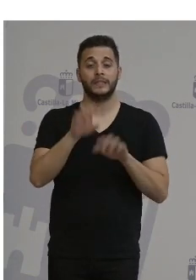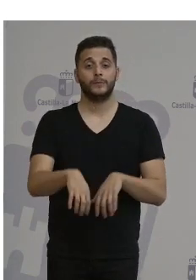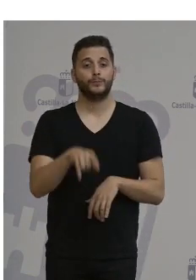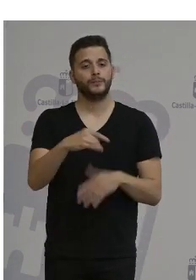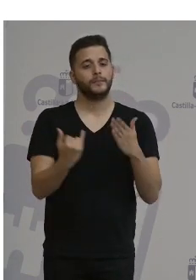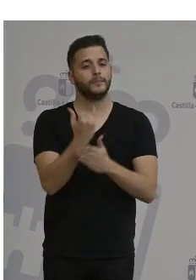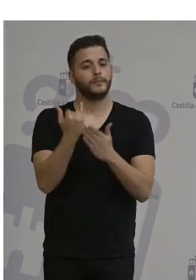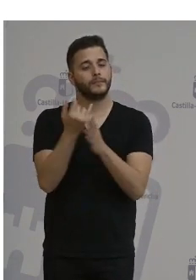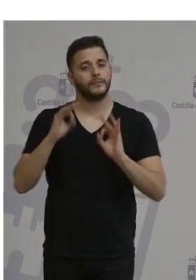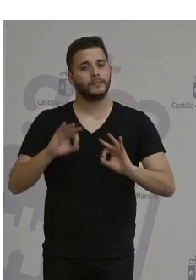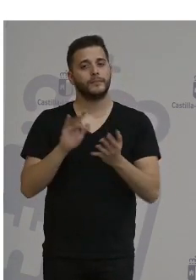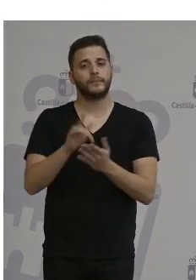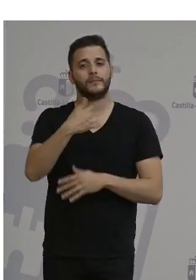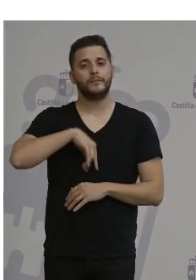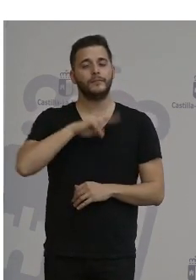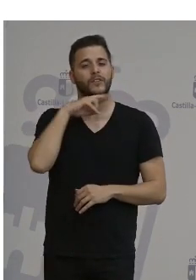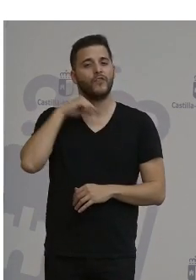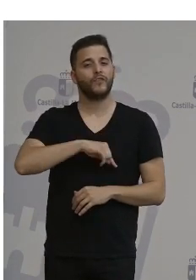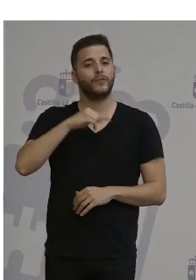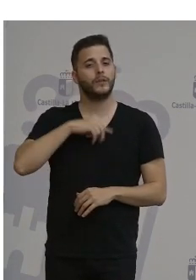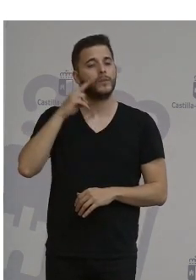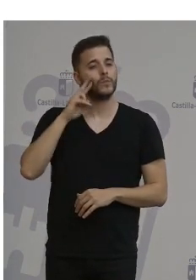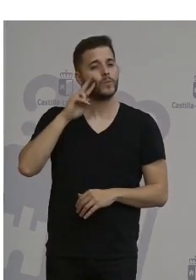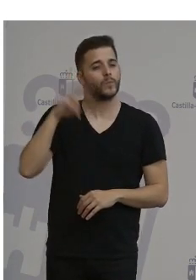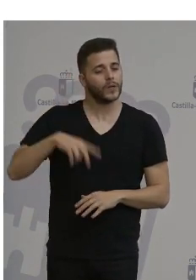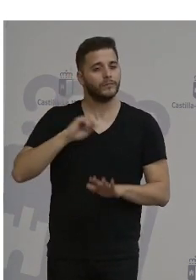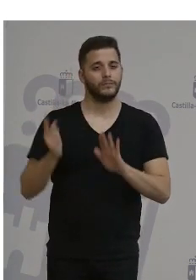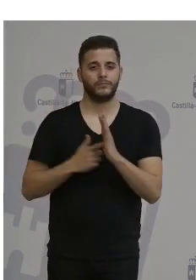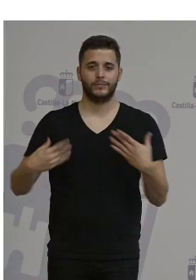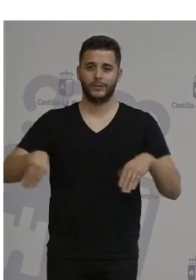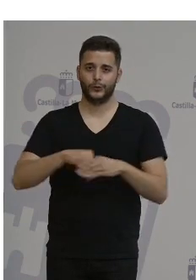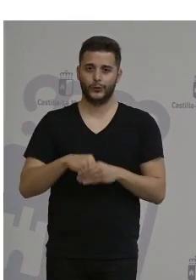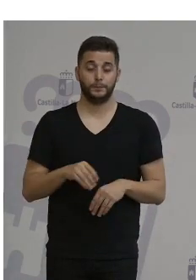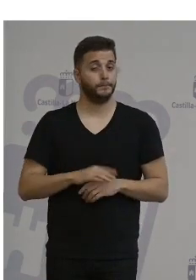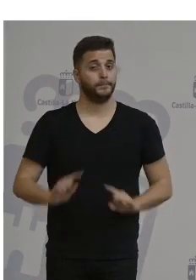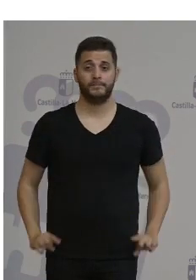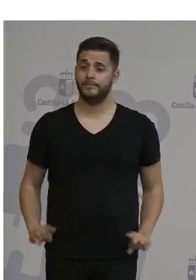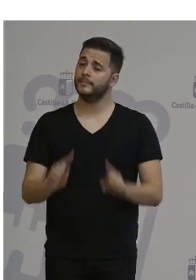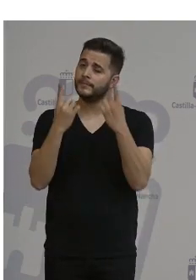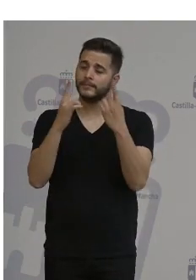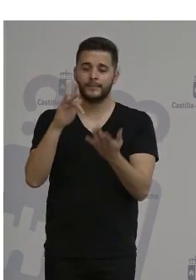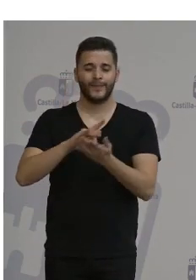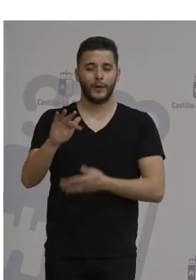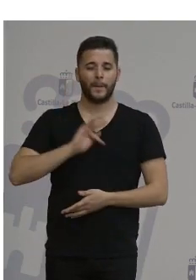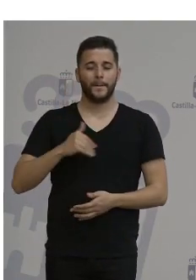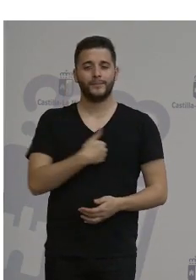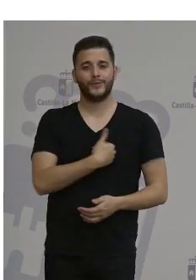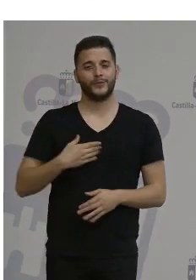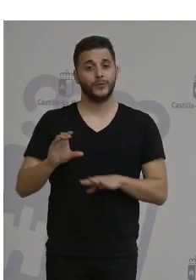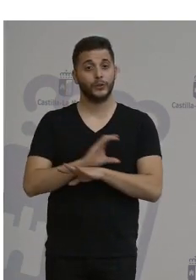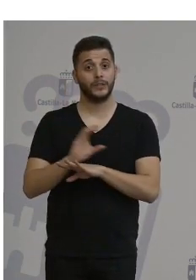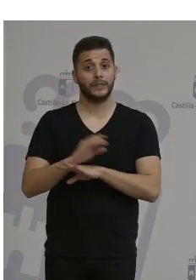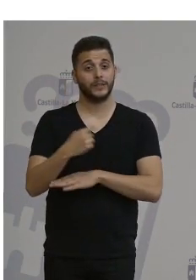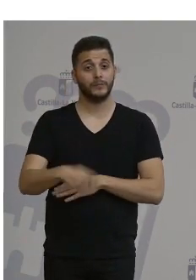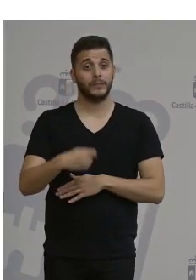especial en la que ponemos en valor el reconocimiento de la plena inclusión. En primer lugar, como consejero de la Presidencia, quiero